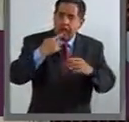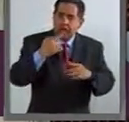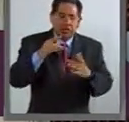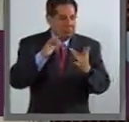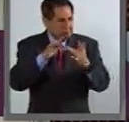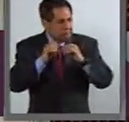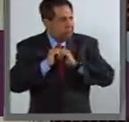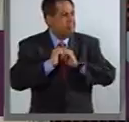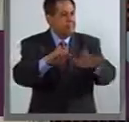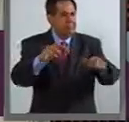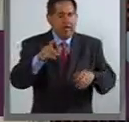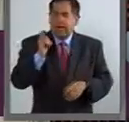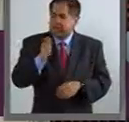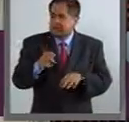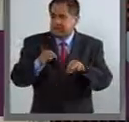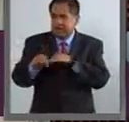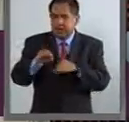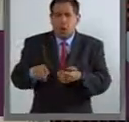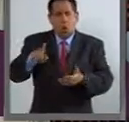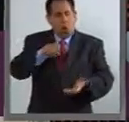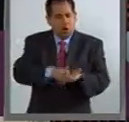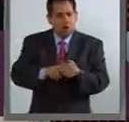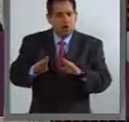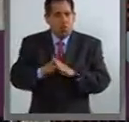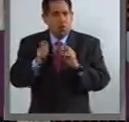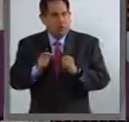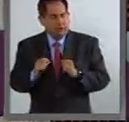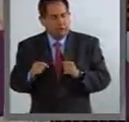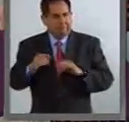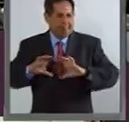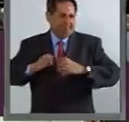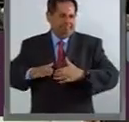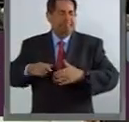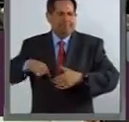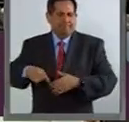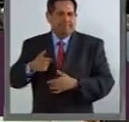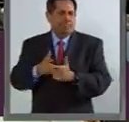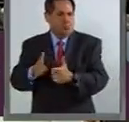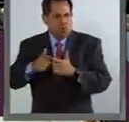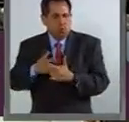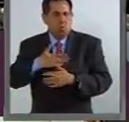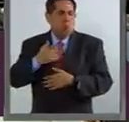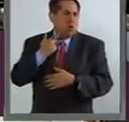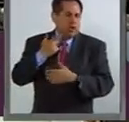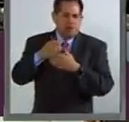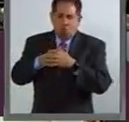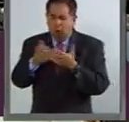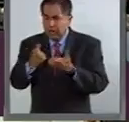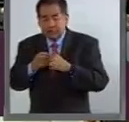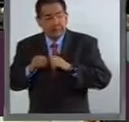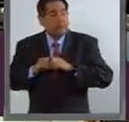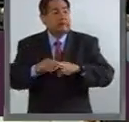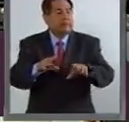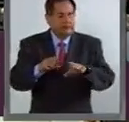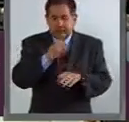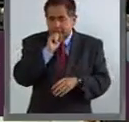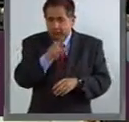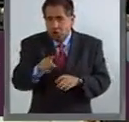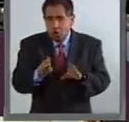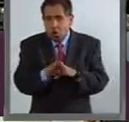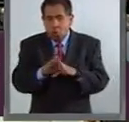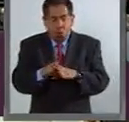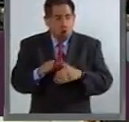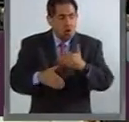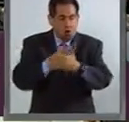el trabajo que se está haciendo como institución, que se hace también como grupo parlamentario y que se hace también de